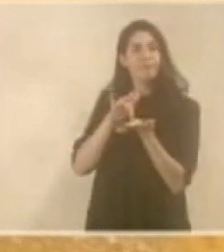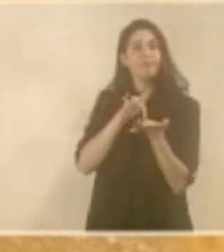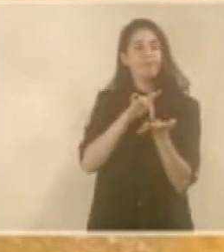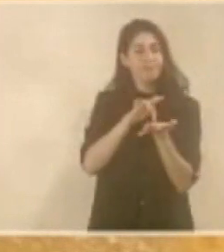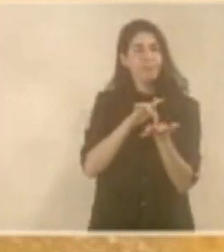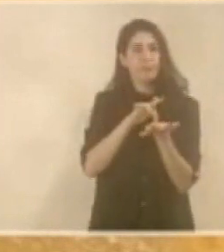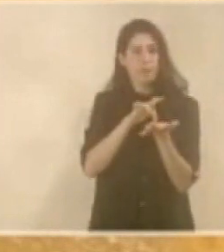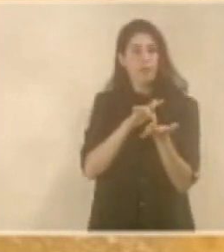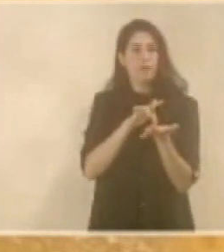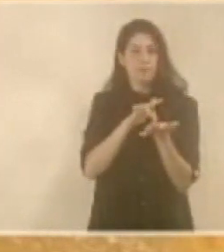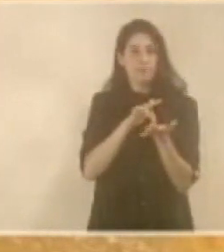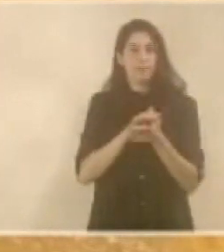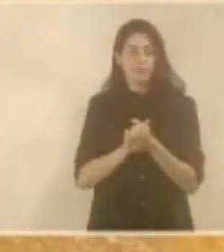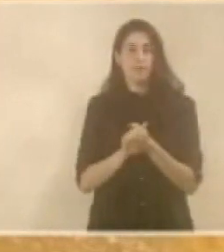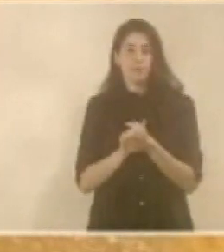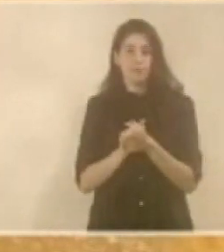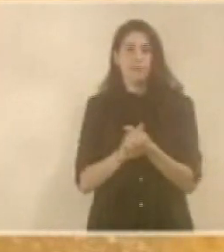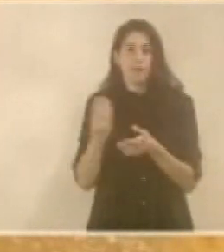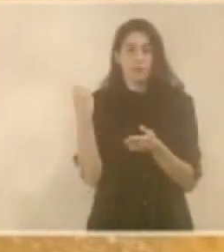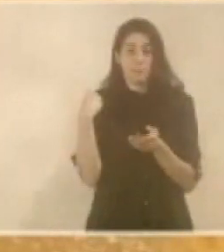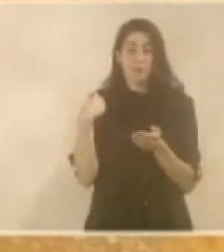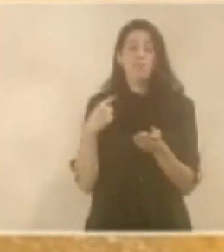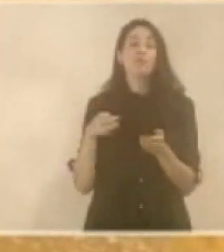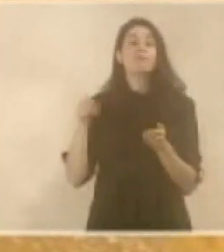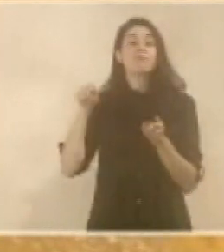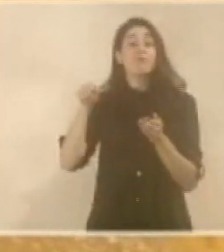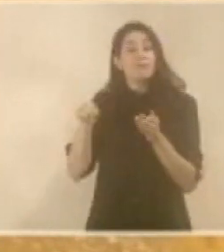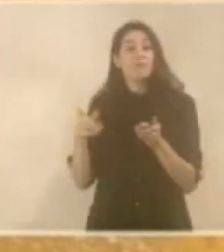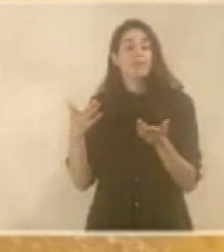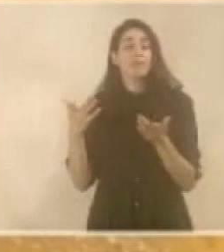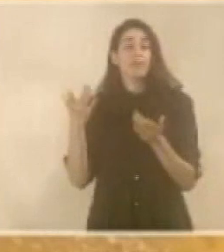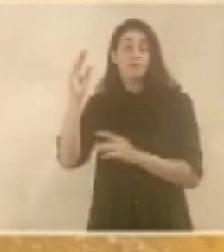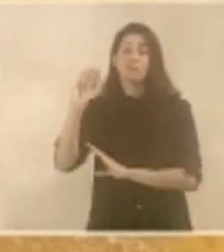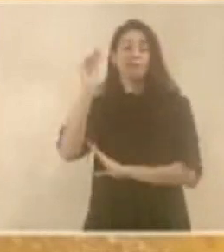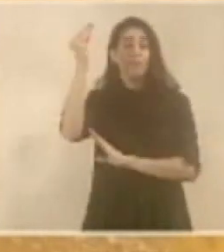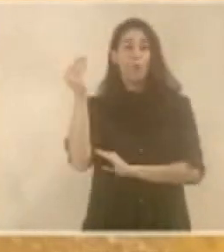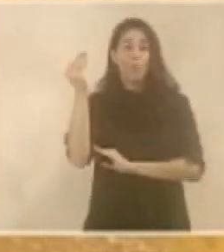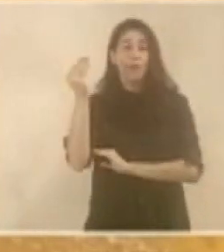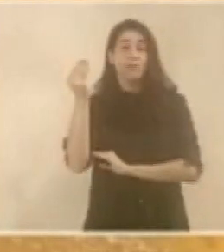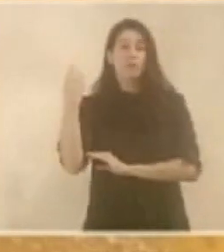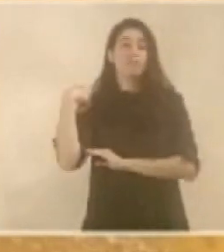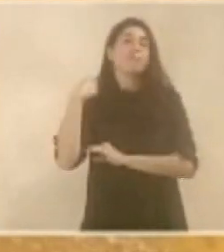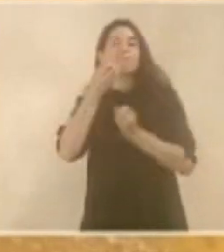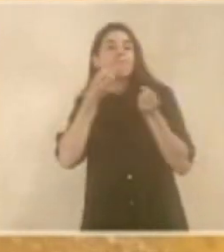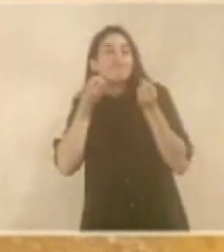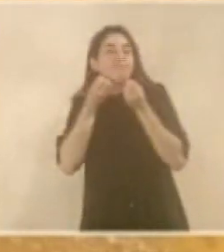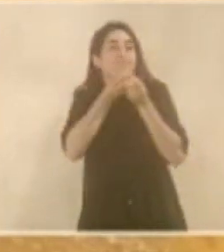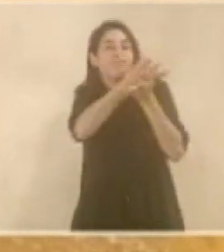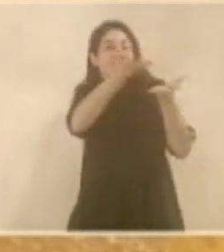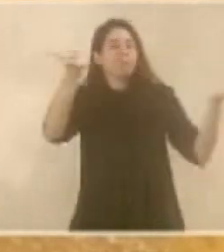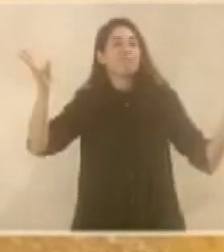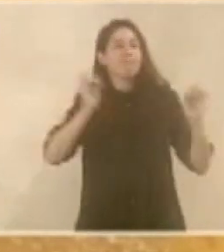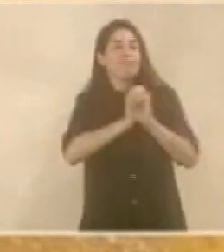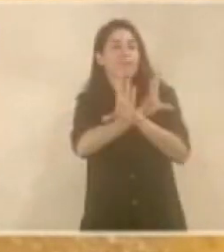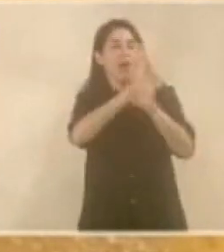historia, se erige un nuevo 24 de agosto como la plasmación de los principios que nos facultan como ciudadanos libres en una nación que,